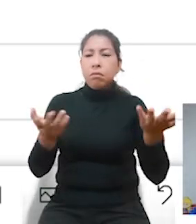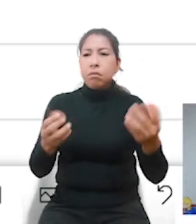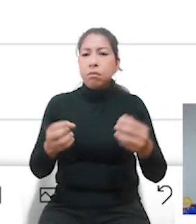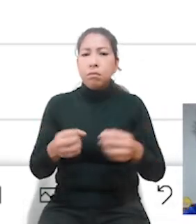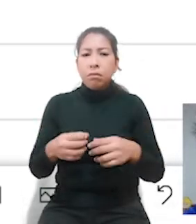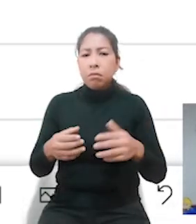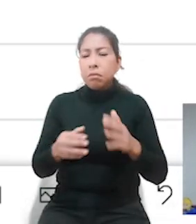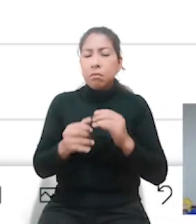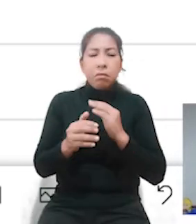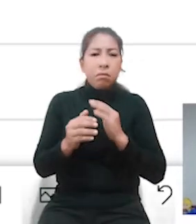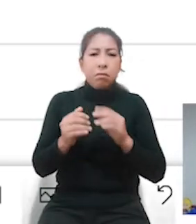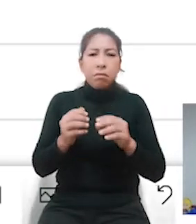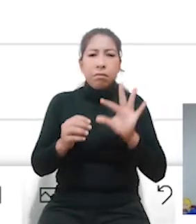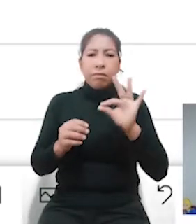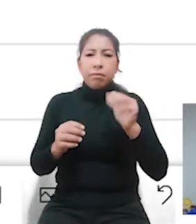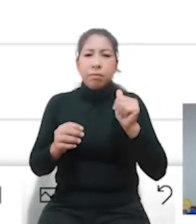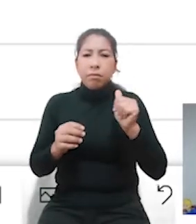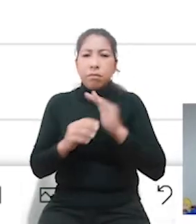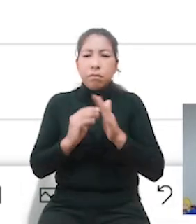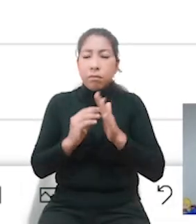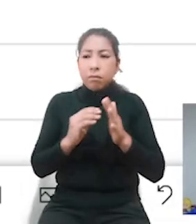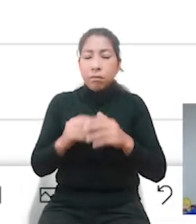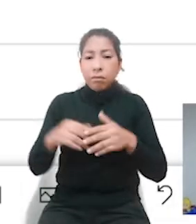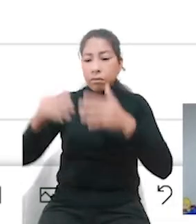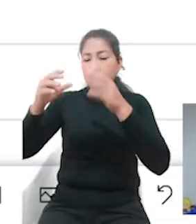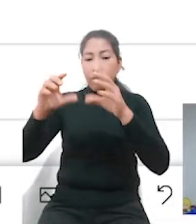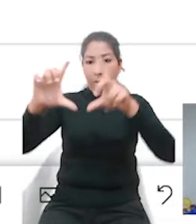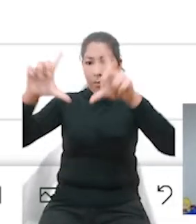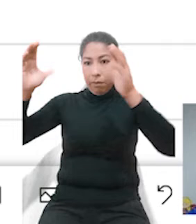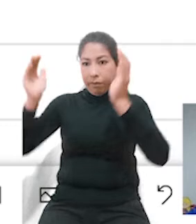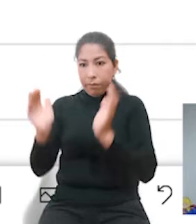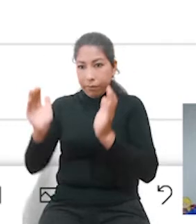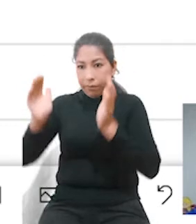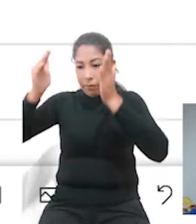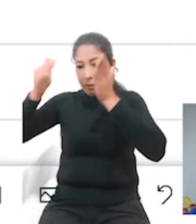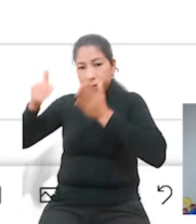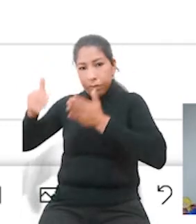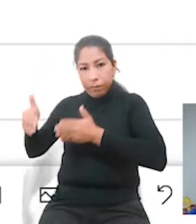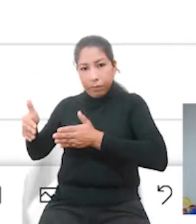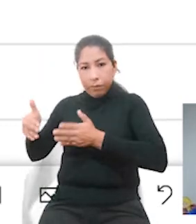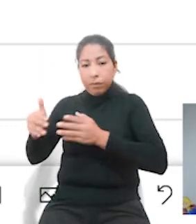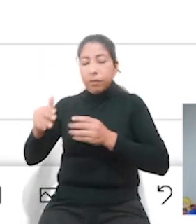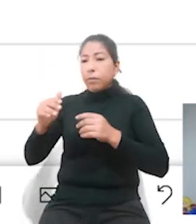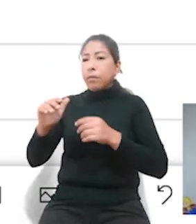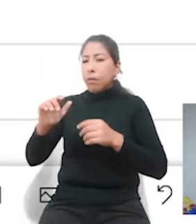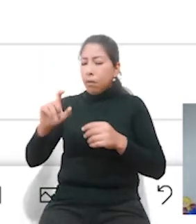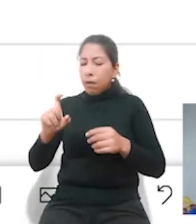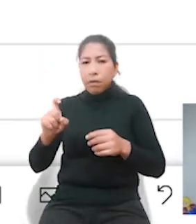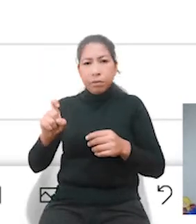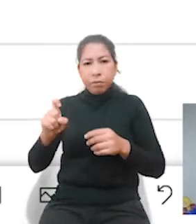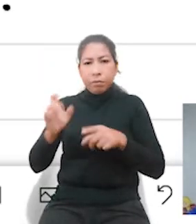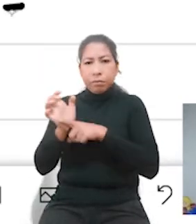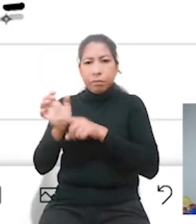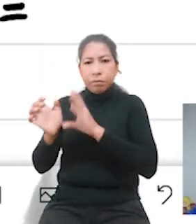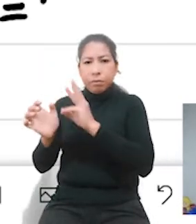5. Una vez factorizado, desarrollamos cada factor como una pequeña ecuación, x menos 6 igual 0 y